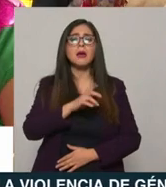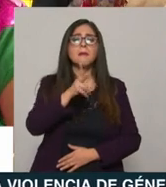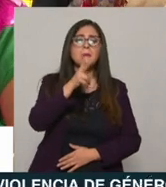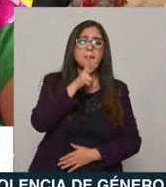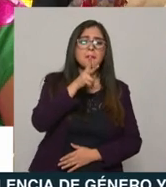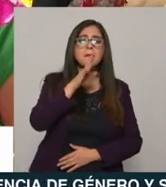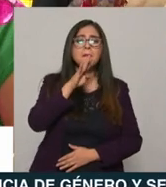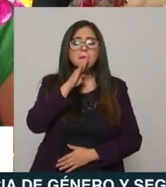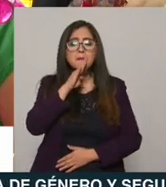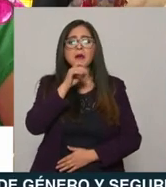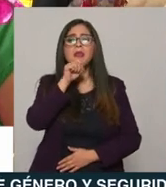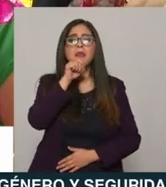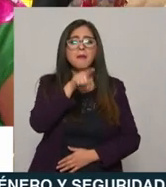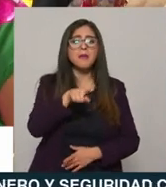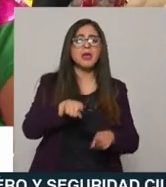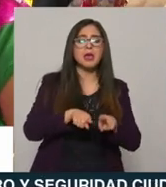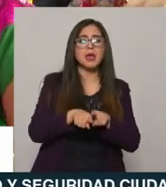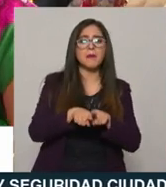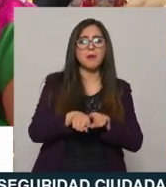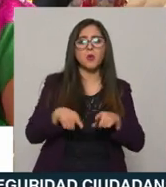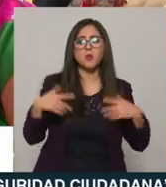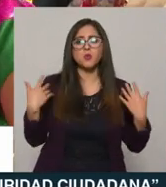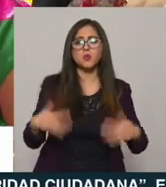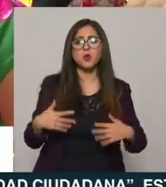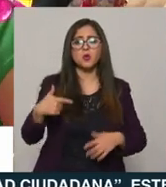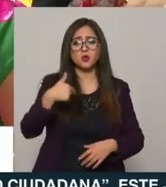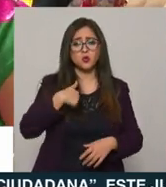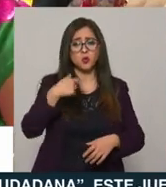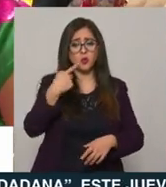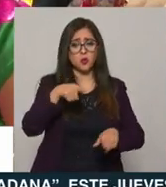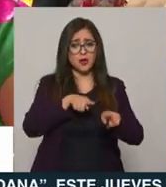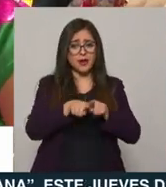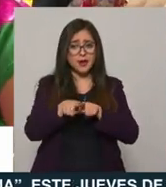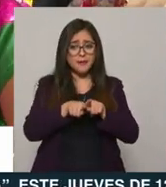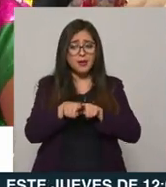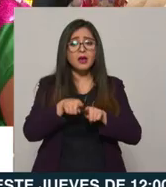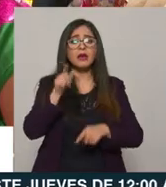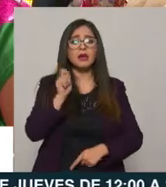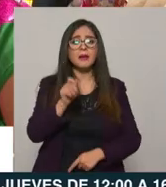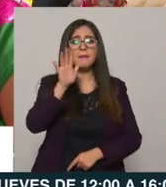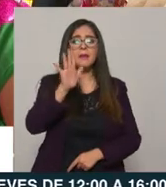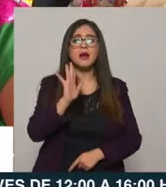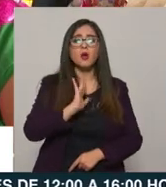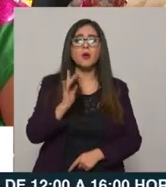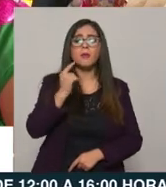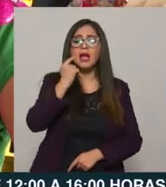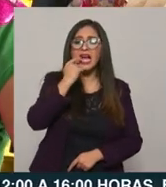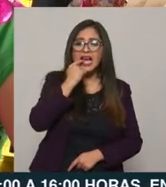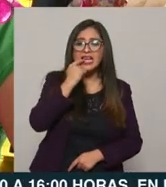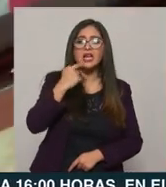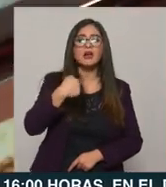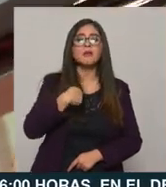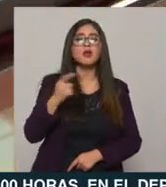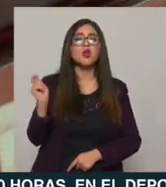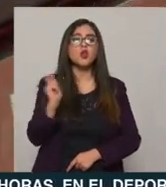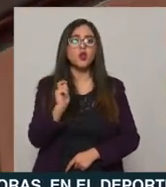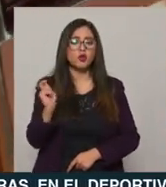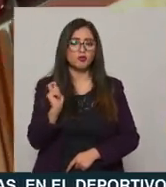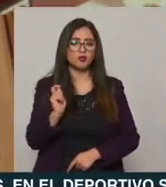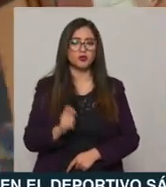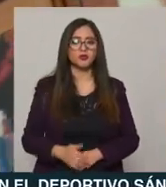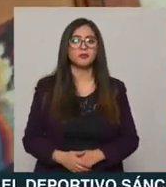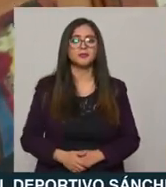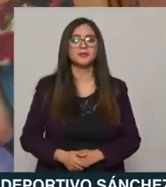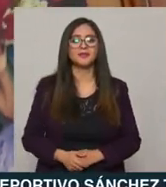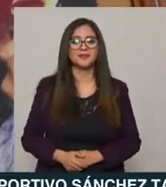por hermanos ni se diga. Yo tengo un hermano que se ponía muy celoso de mis noviecitos.